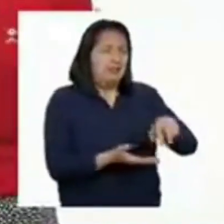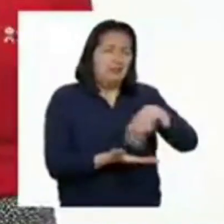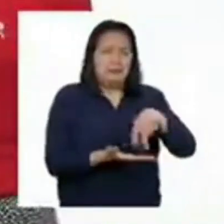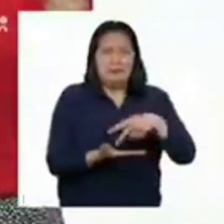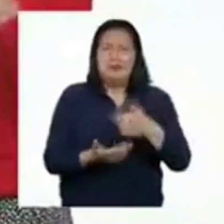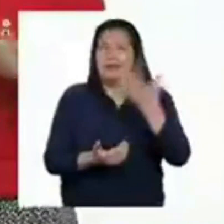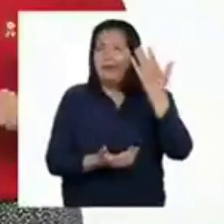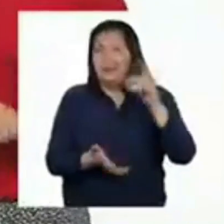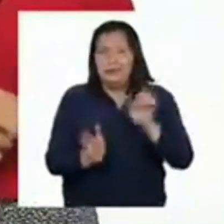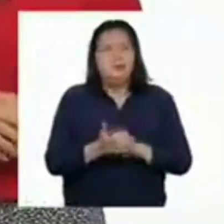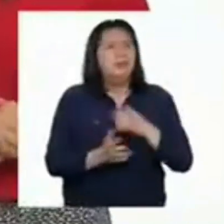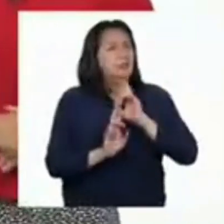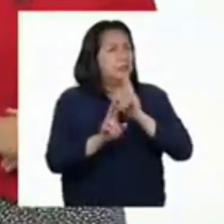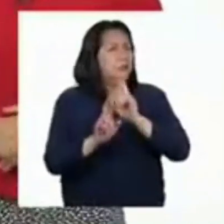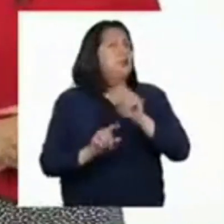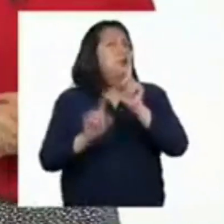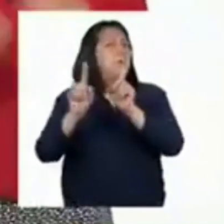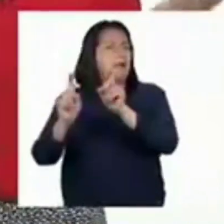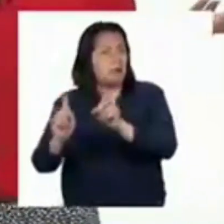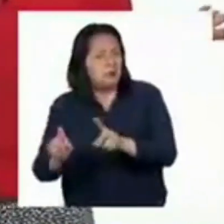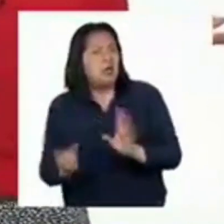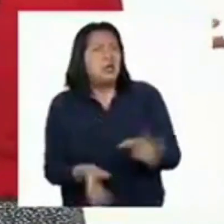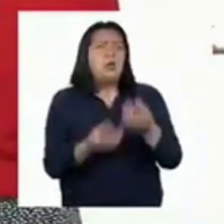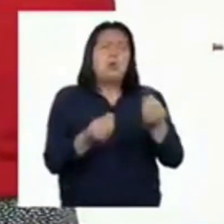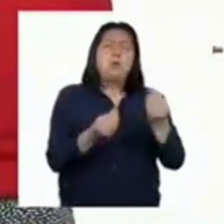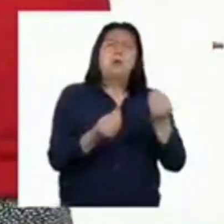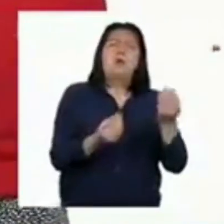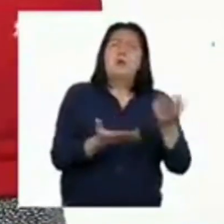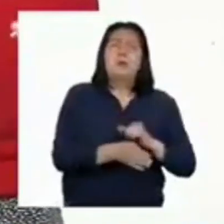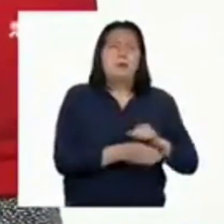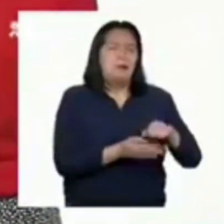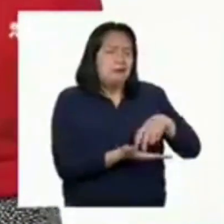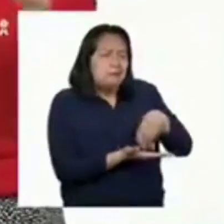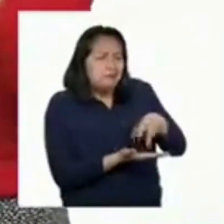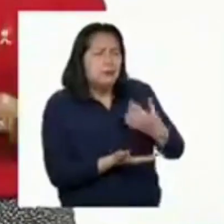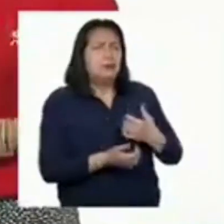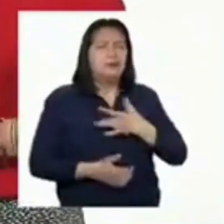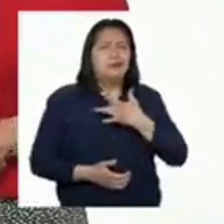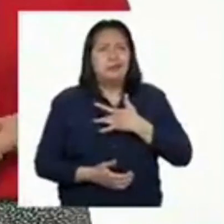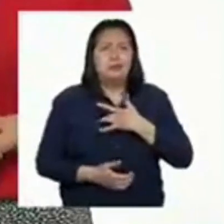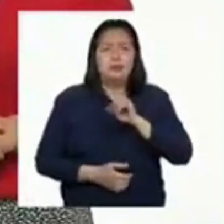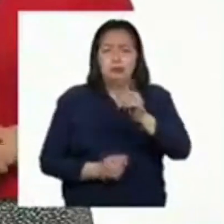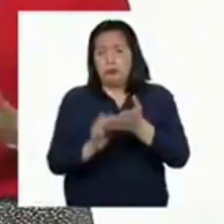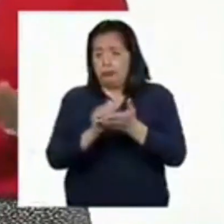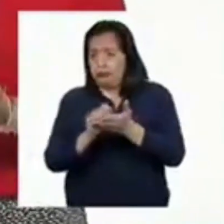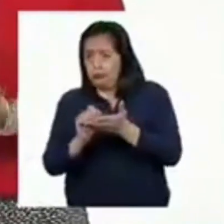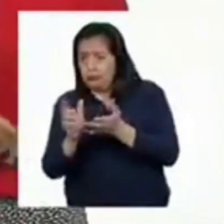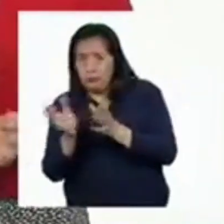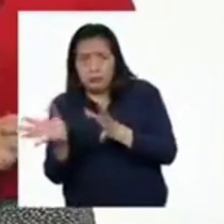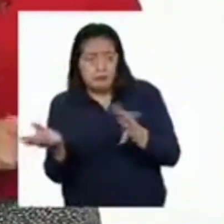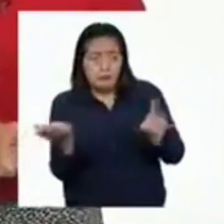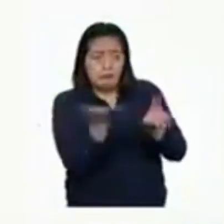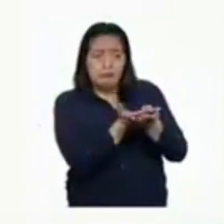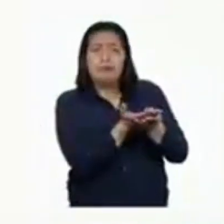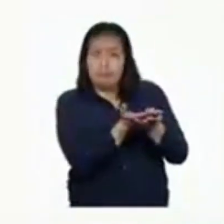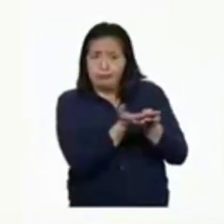debíamos practicar y responder algunas preguntas acerca de cómo esta práctica nos había hecho sentir. Todas tus notas debes ponerlas en